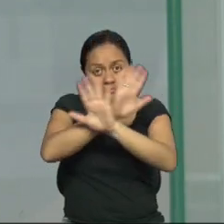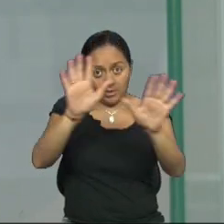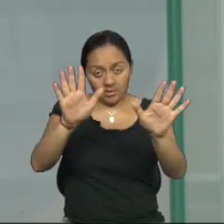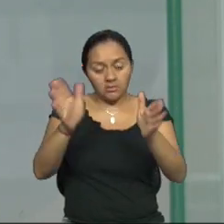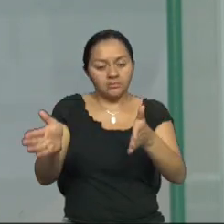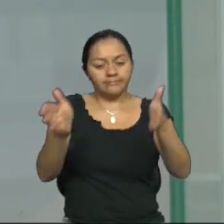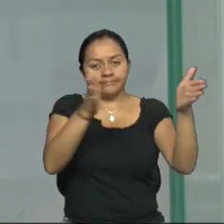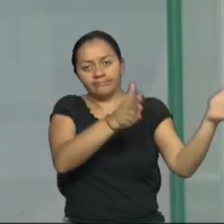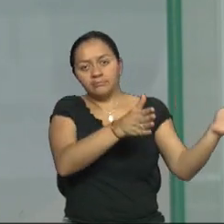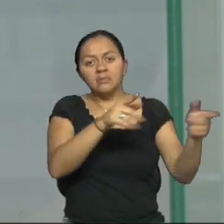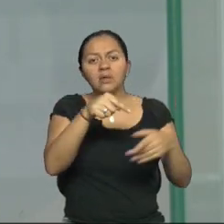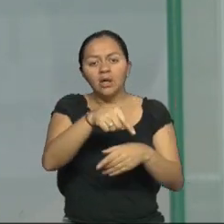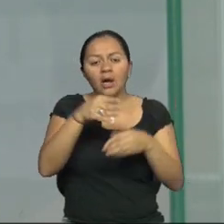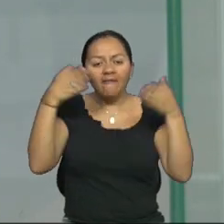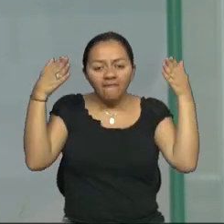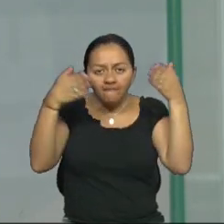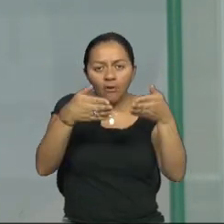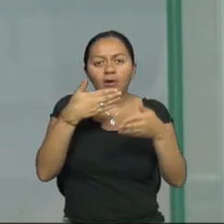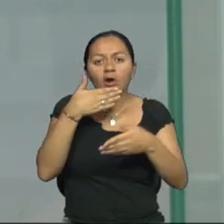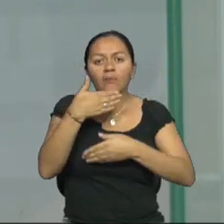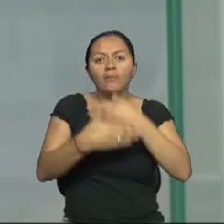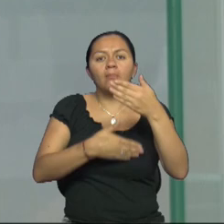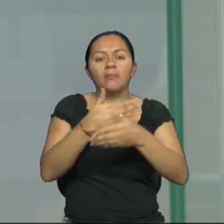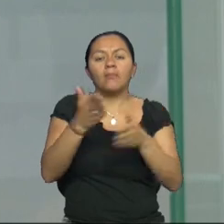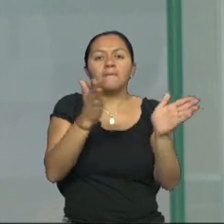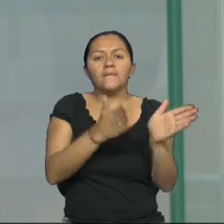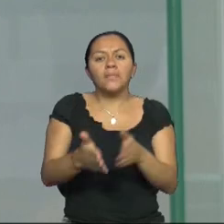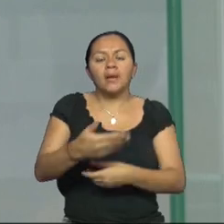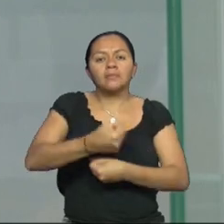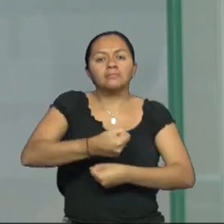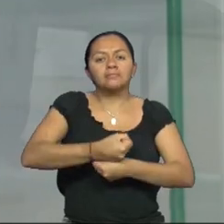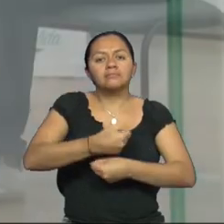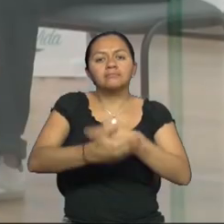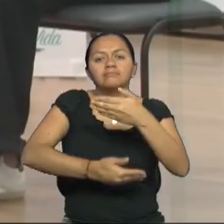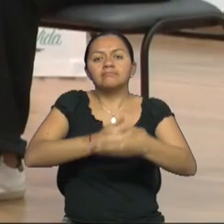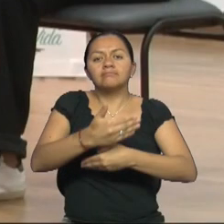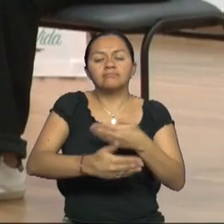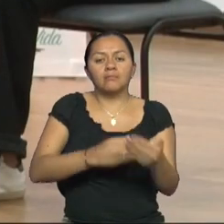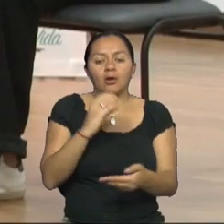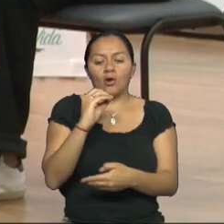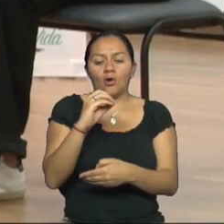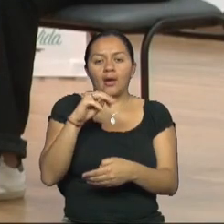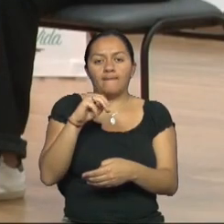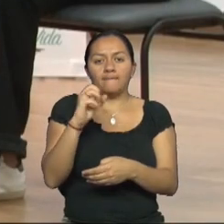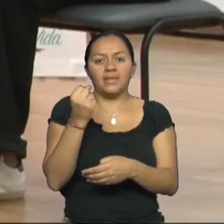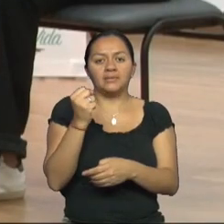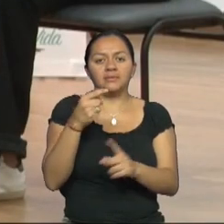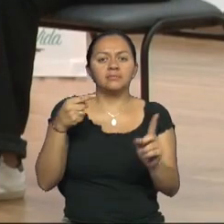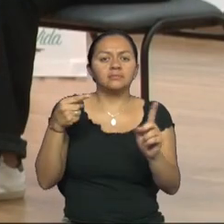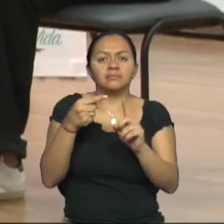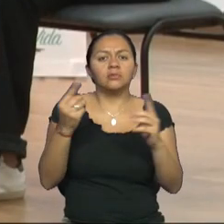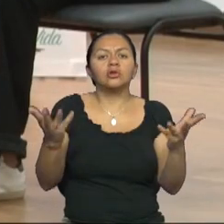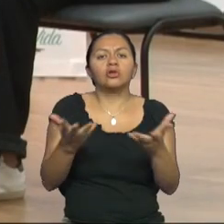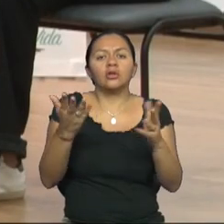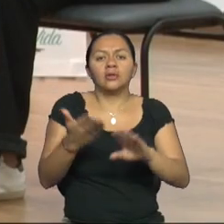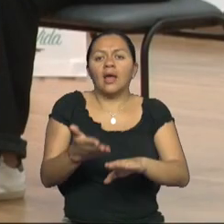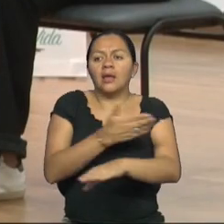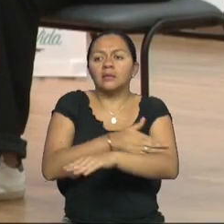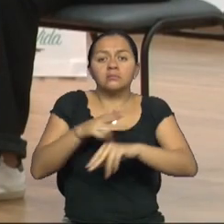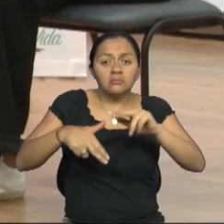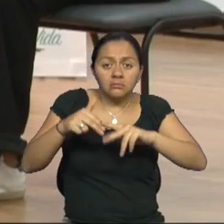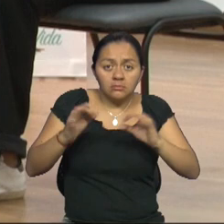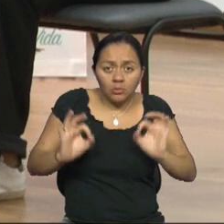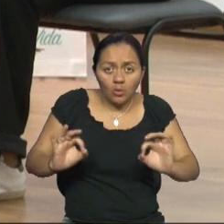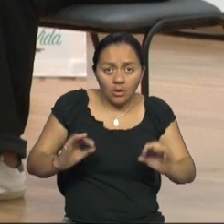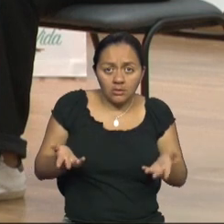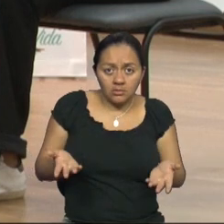va viendo y cuál sería la acción que permitiría que la OMS también intervenga en el área donde no tenemos infraestructura